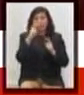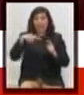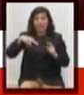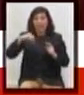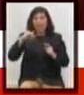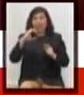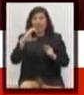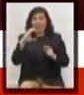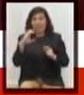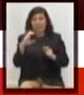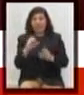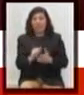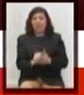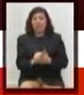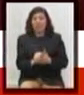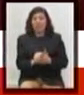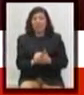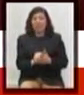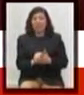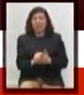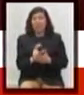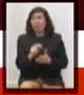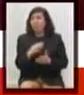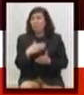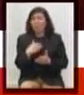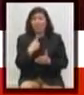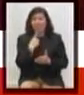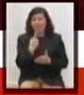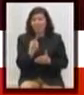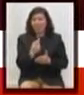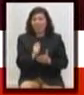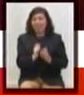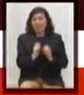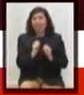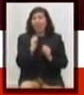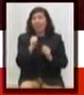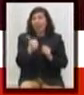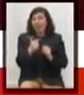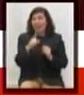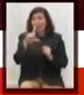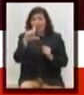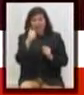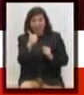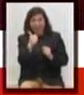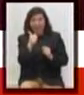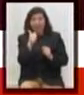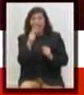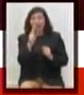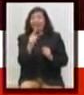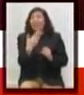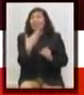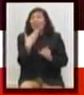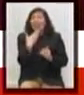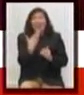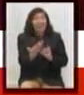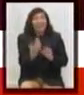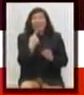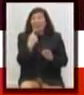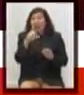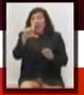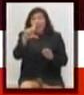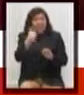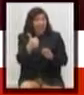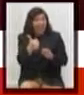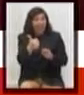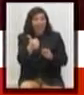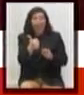el registro, no se puede decir la registro. Como nadie diría la registro, no